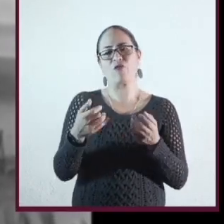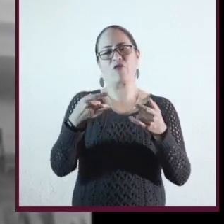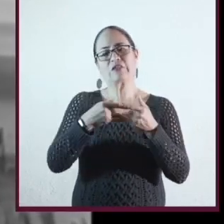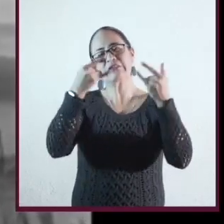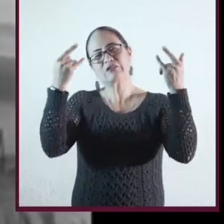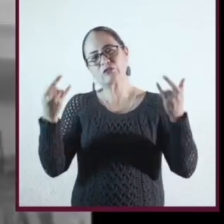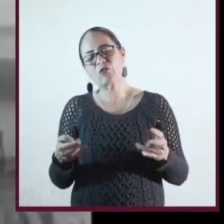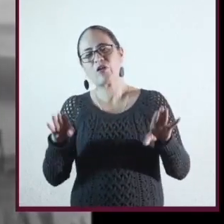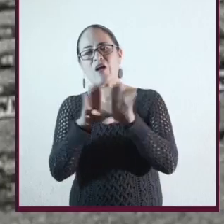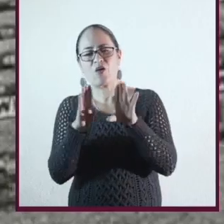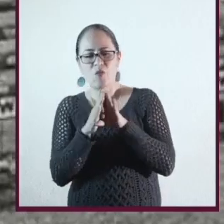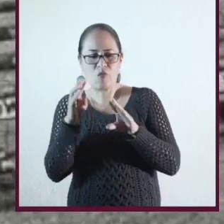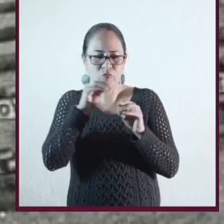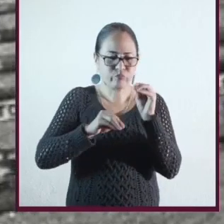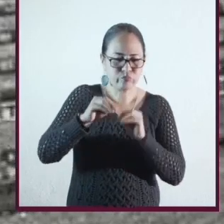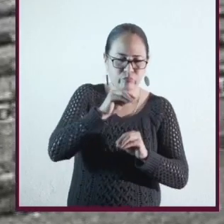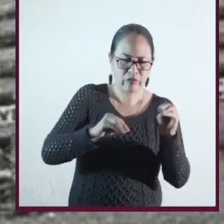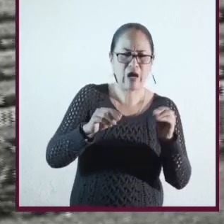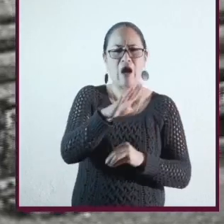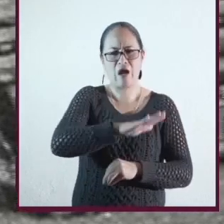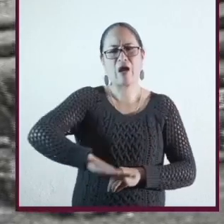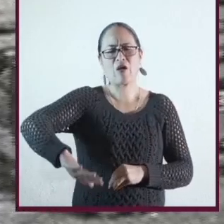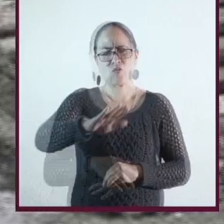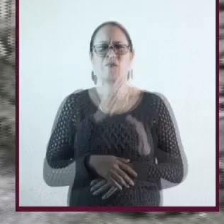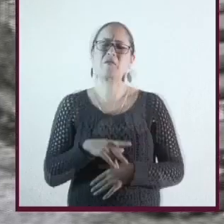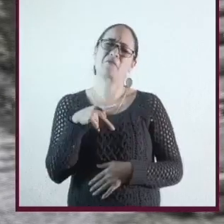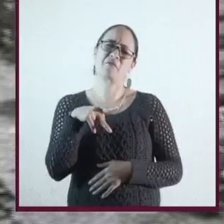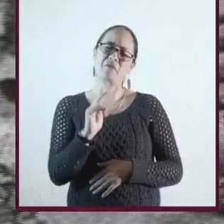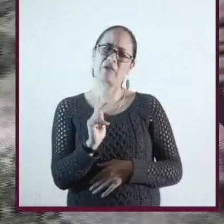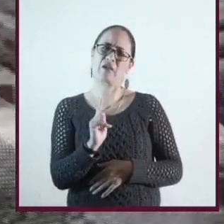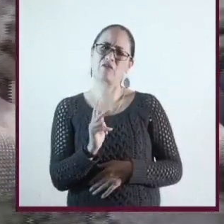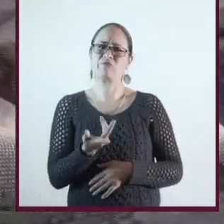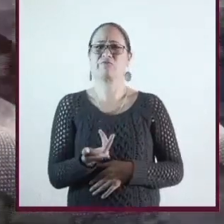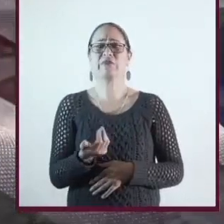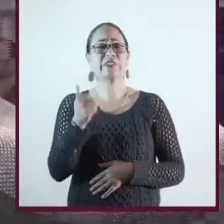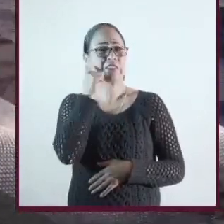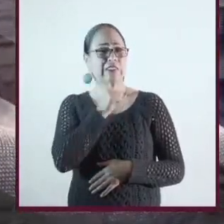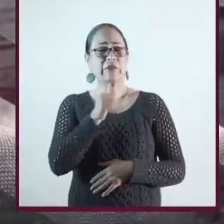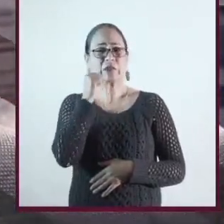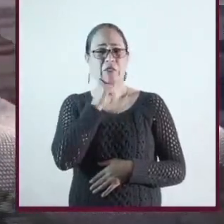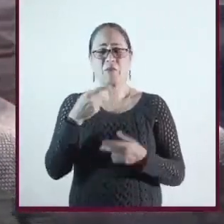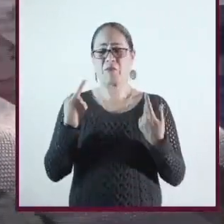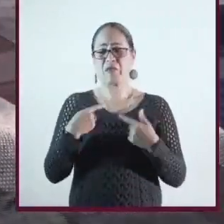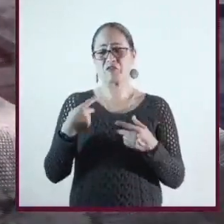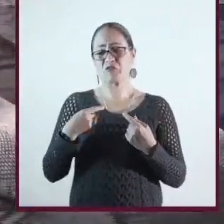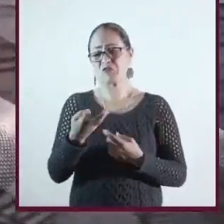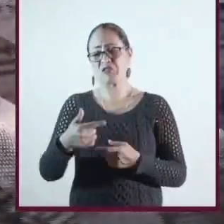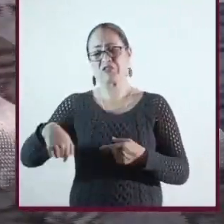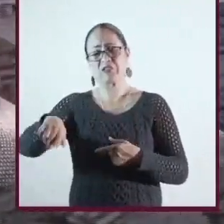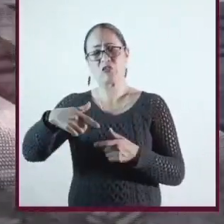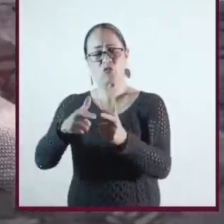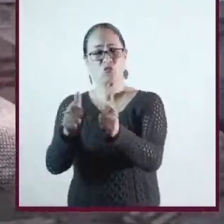generan progreso en la humanidad. Pero siempre hay alguien que saca ventaja. En este caso fue